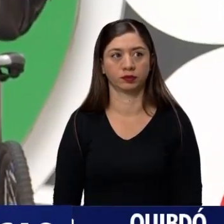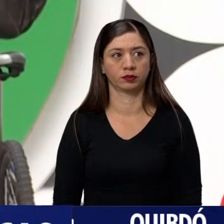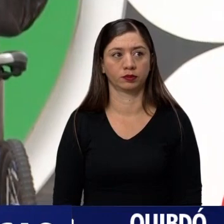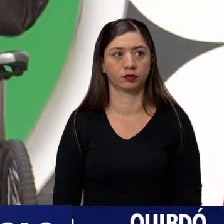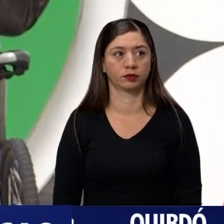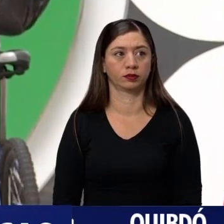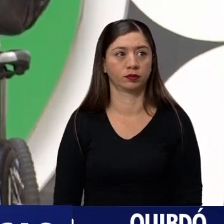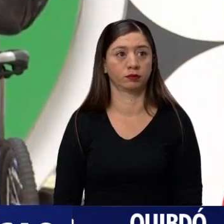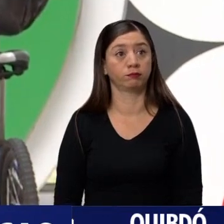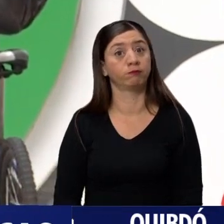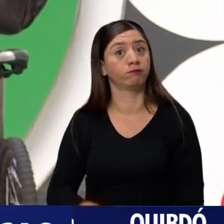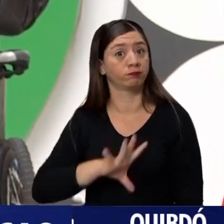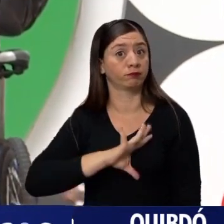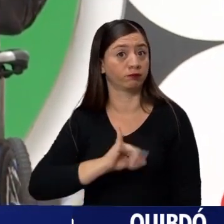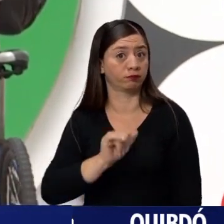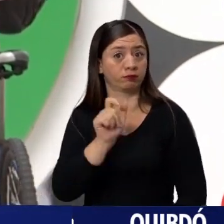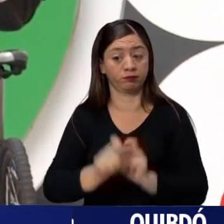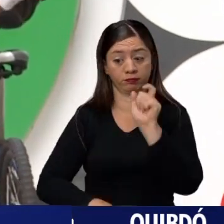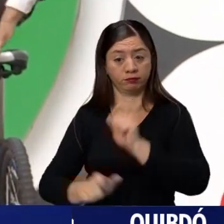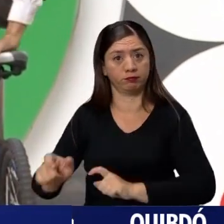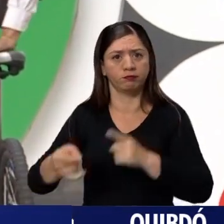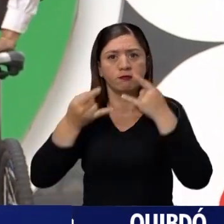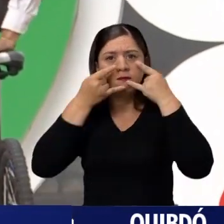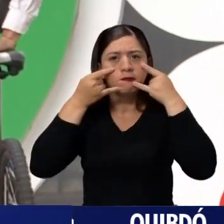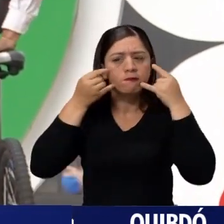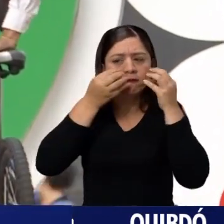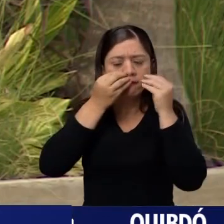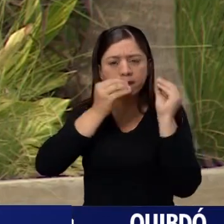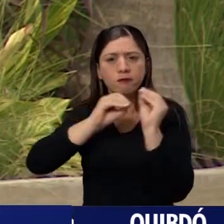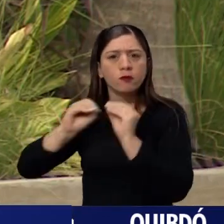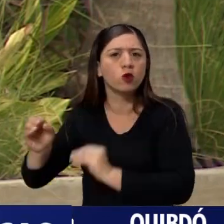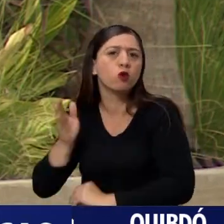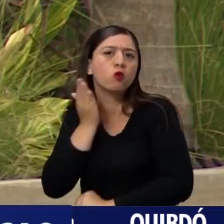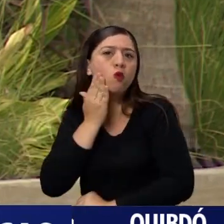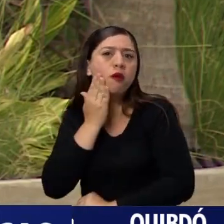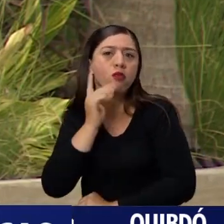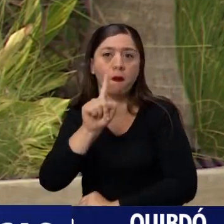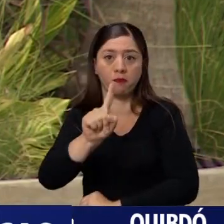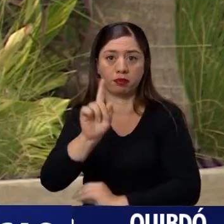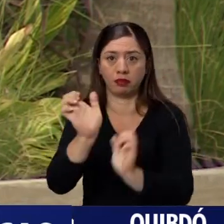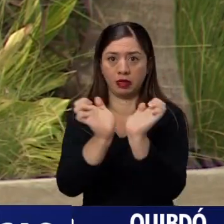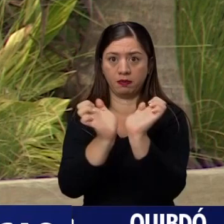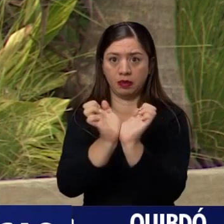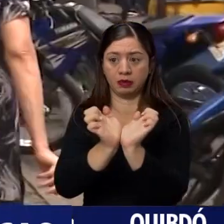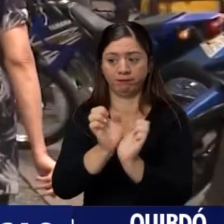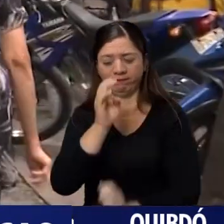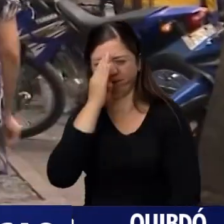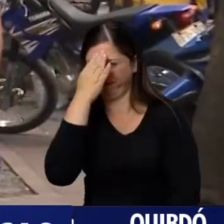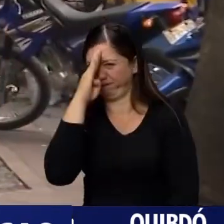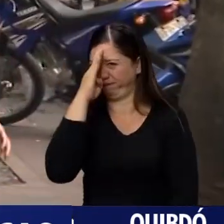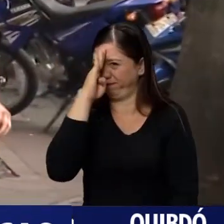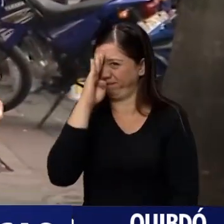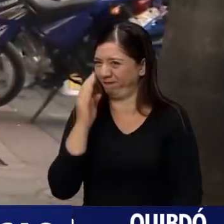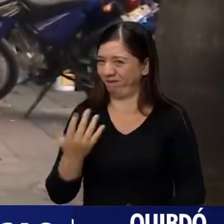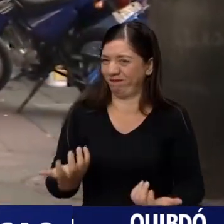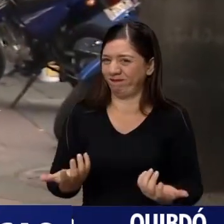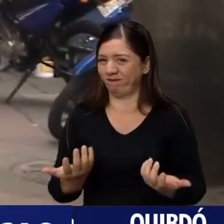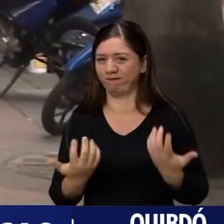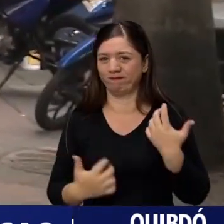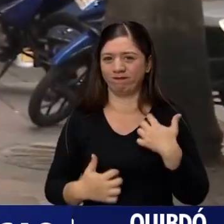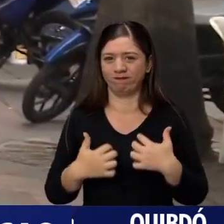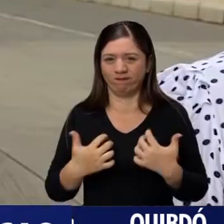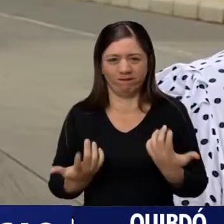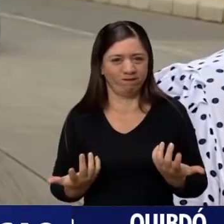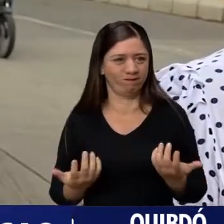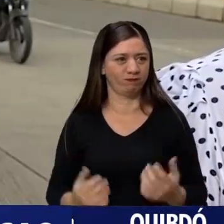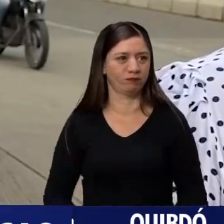Para algunos caleños, el anuncio de retirar el tapabocas a partir del 1 de mayo ha generado duda e incertidumbre. Me parece que es